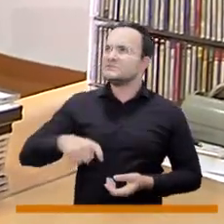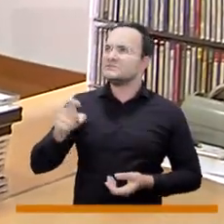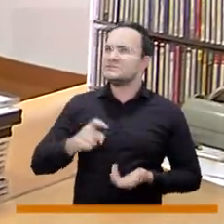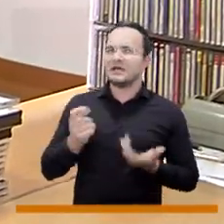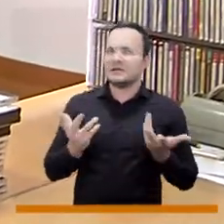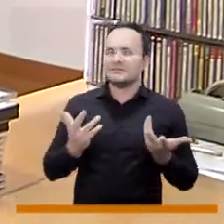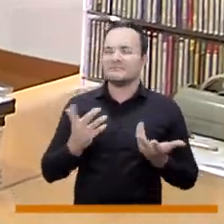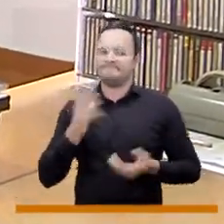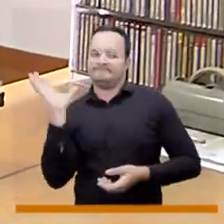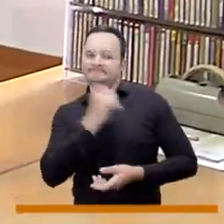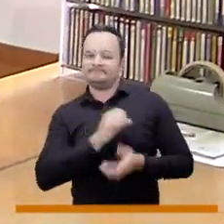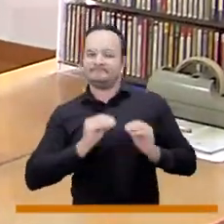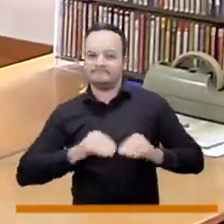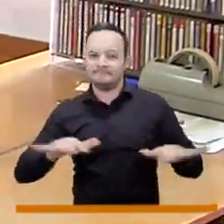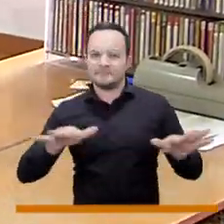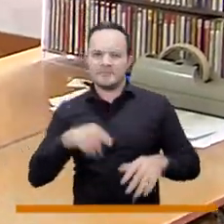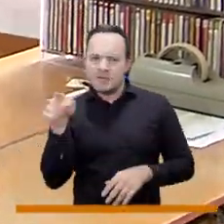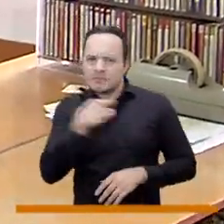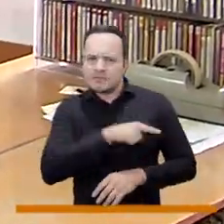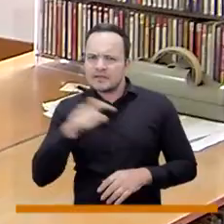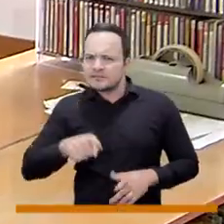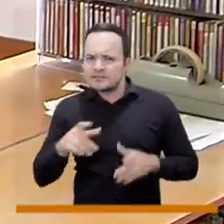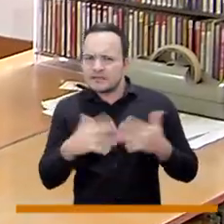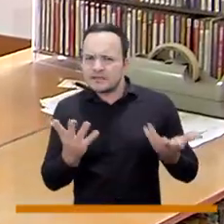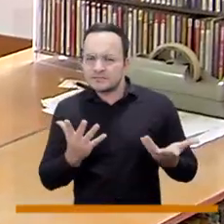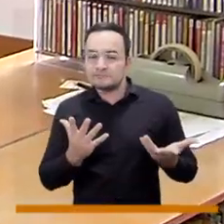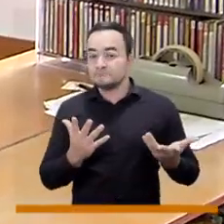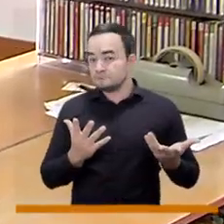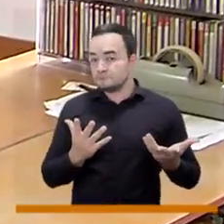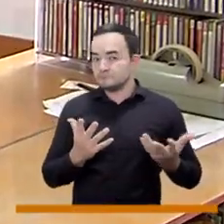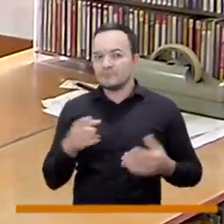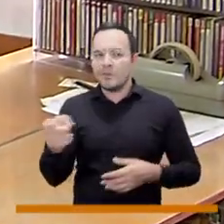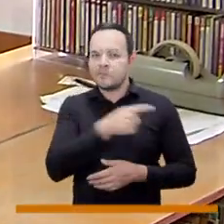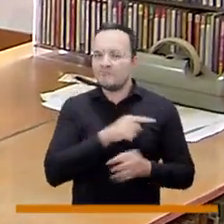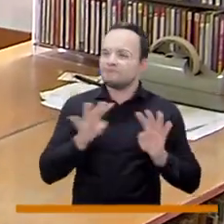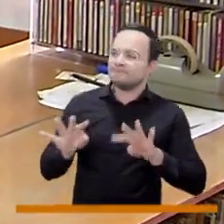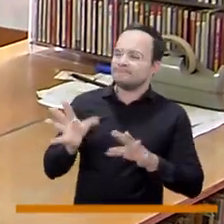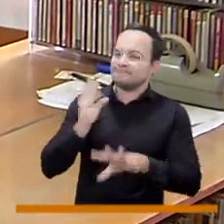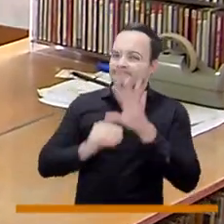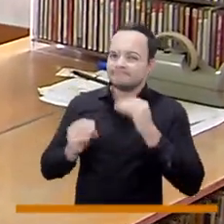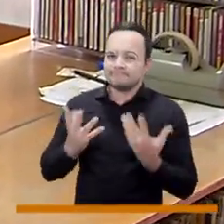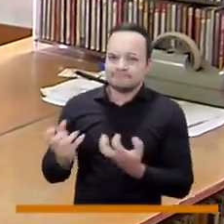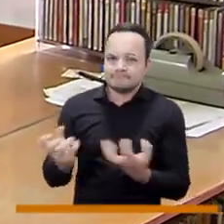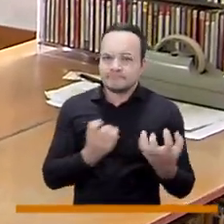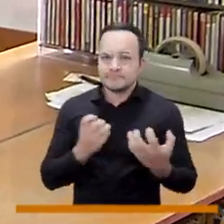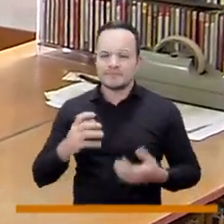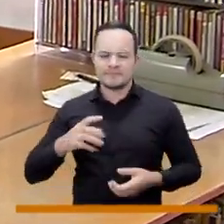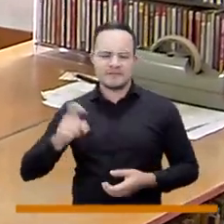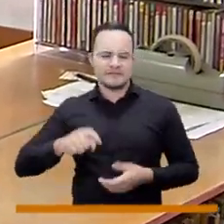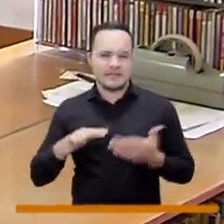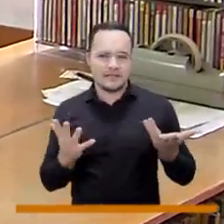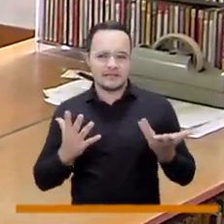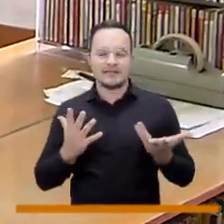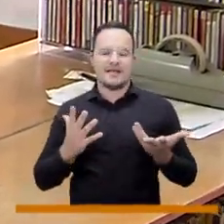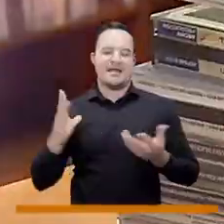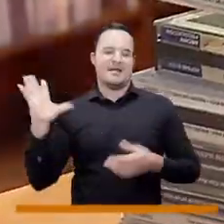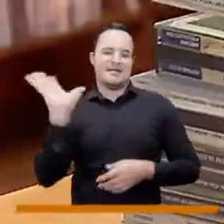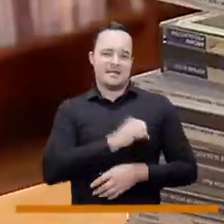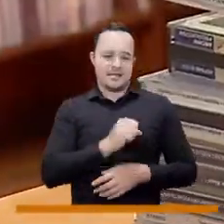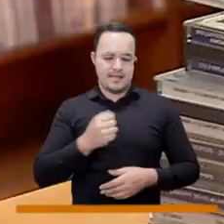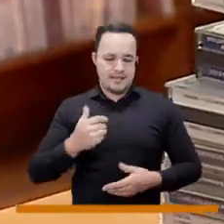bien, ¿qué necesita un oyente? ¿Qué necesita la audiencia? Hay una palabra que sale, y es